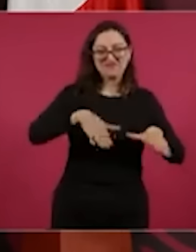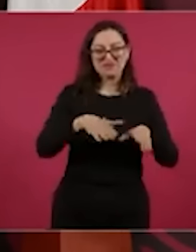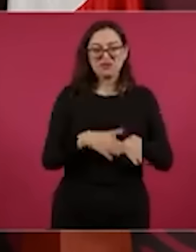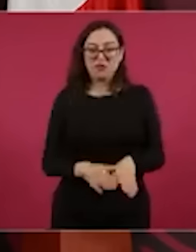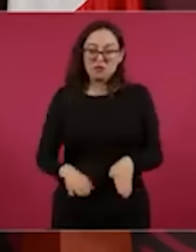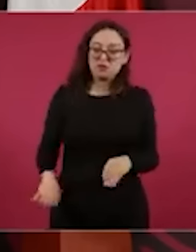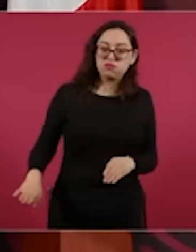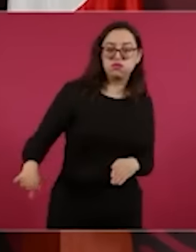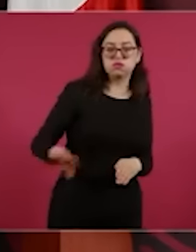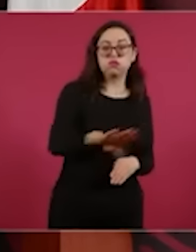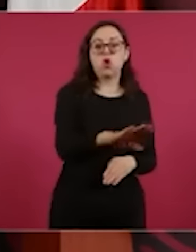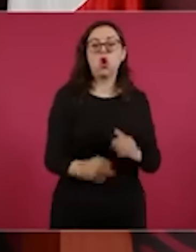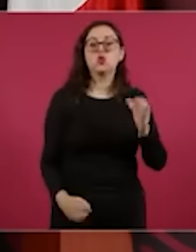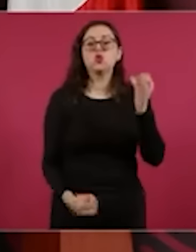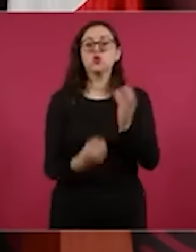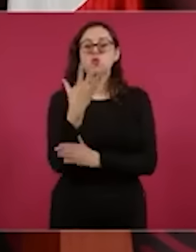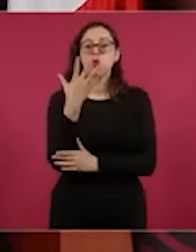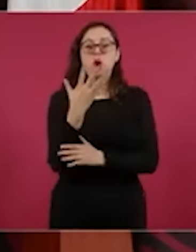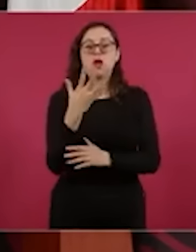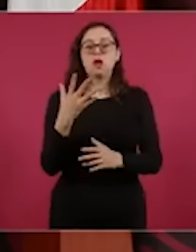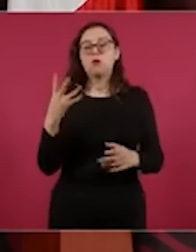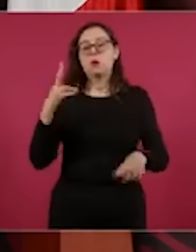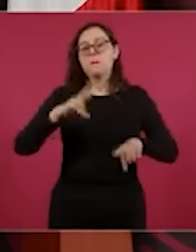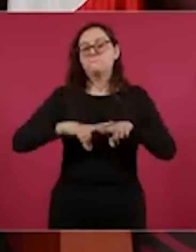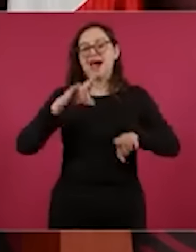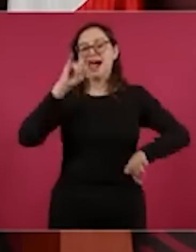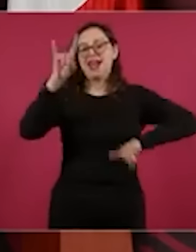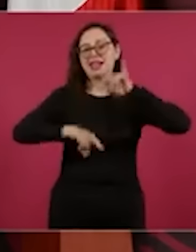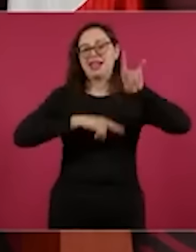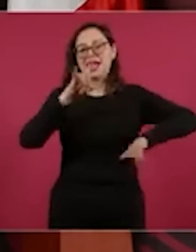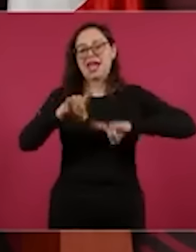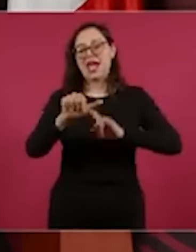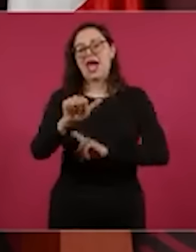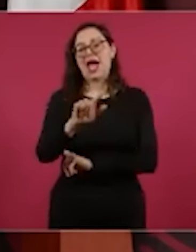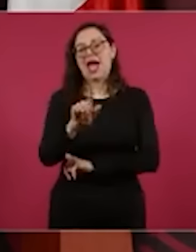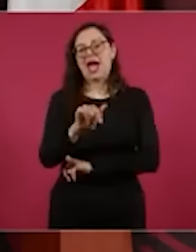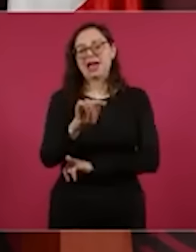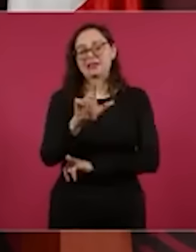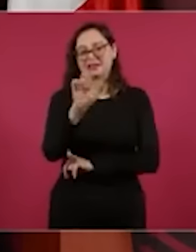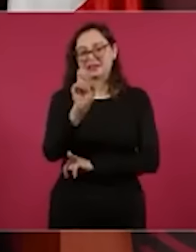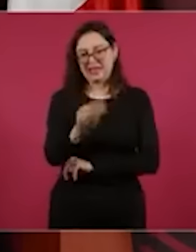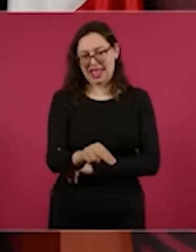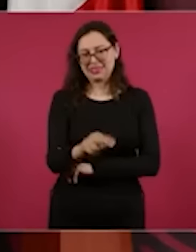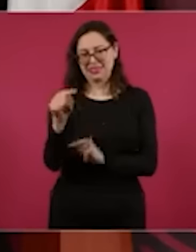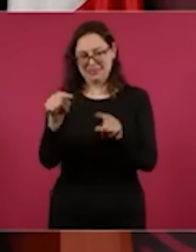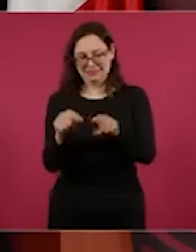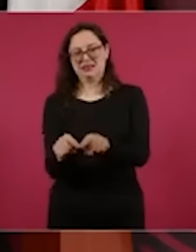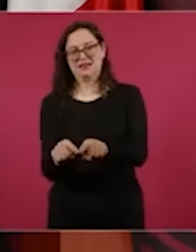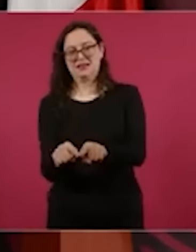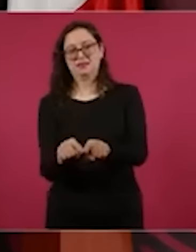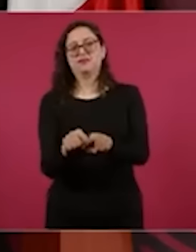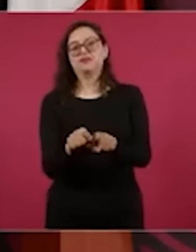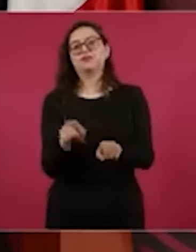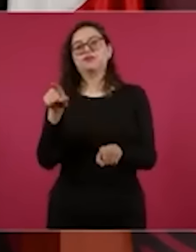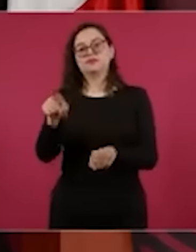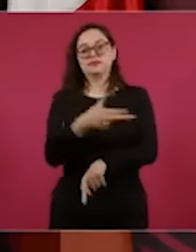otra calzada, que justo sale del Jardín y Pabellón Escénico. Ustedes pueden entrar por